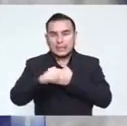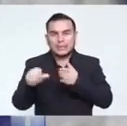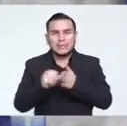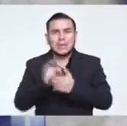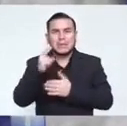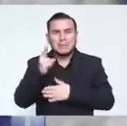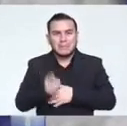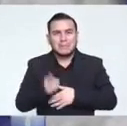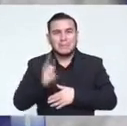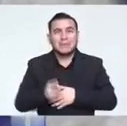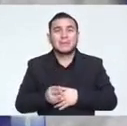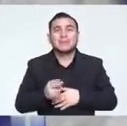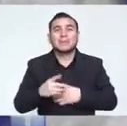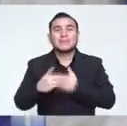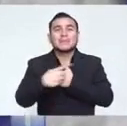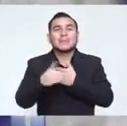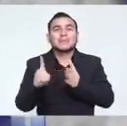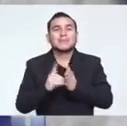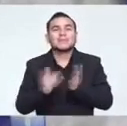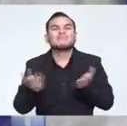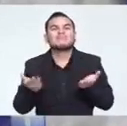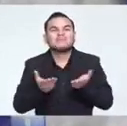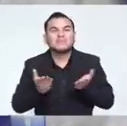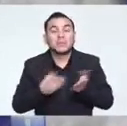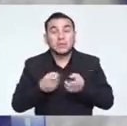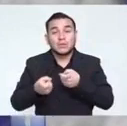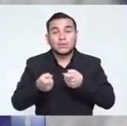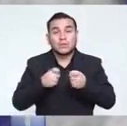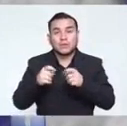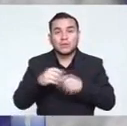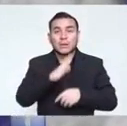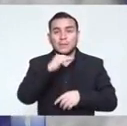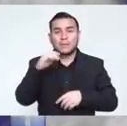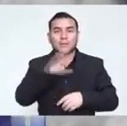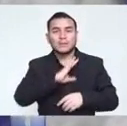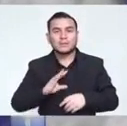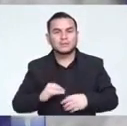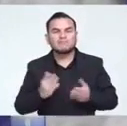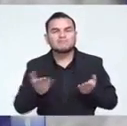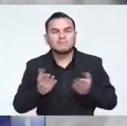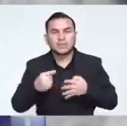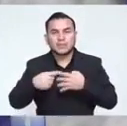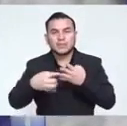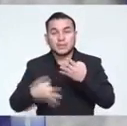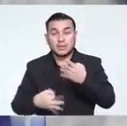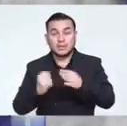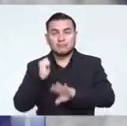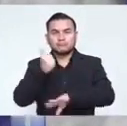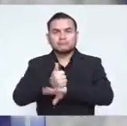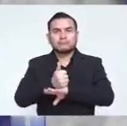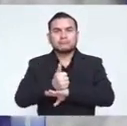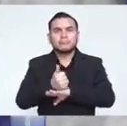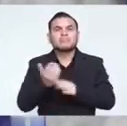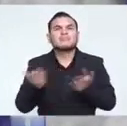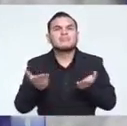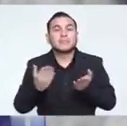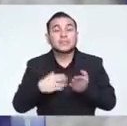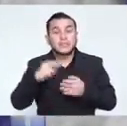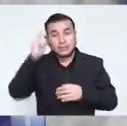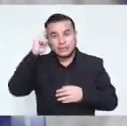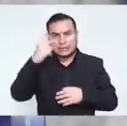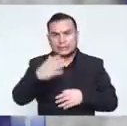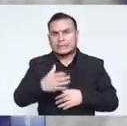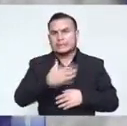legislativa con esos mismos diputados manejando el país y haciendo leyes en este país que de alguna u otra manera nos tienen complicados